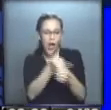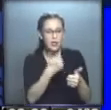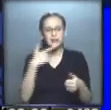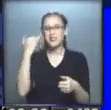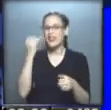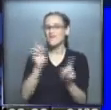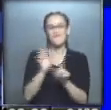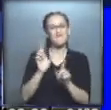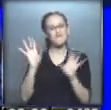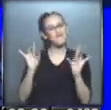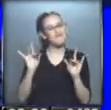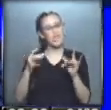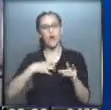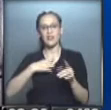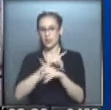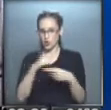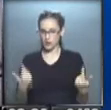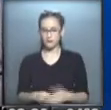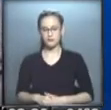confiar ciegamente. De eso vamos a estar hablando.